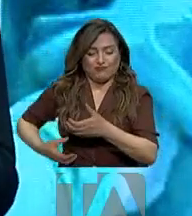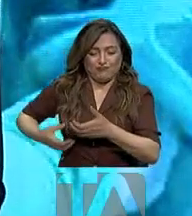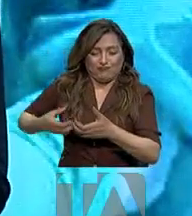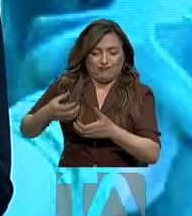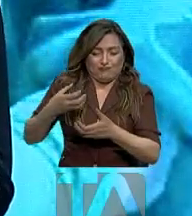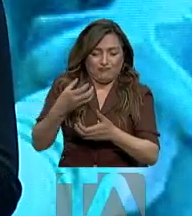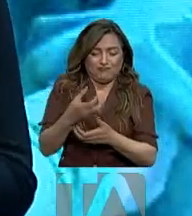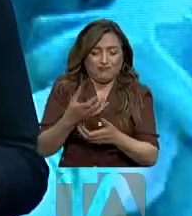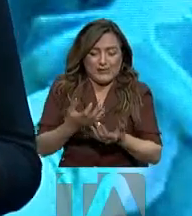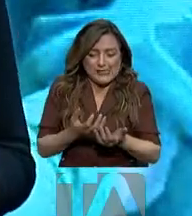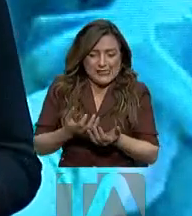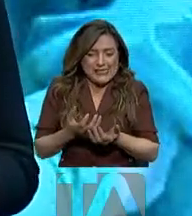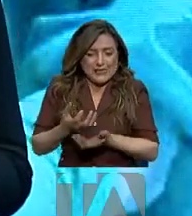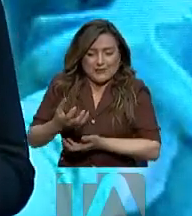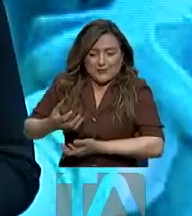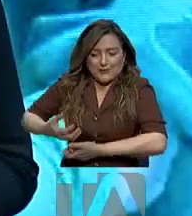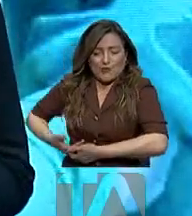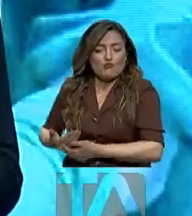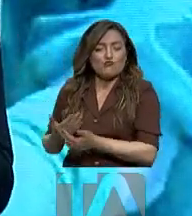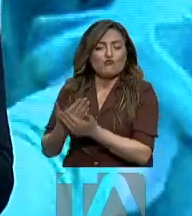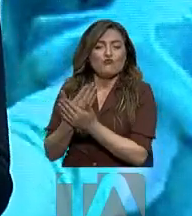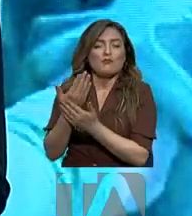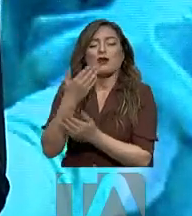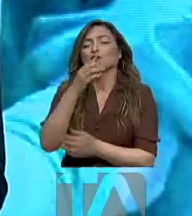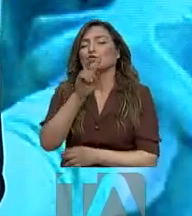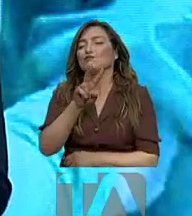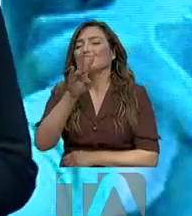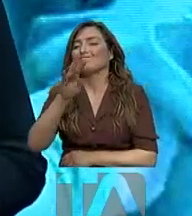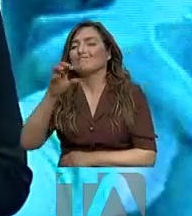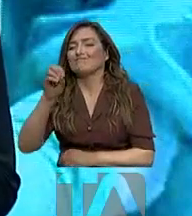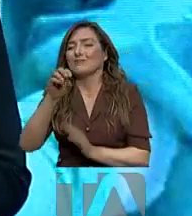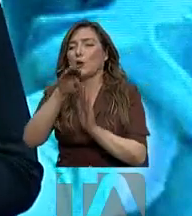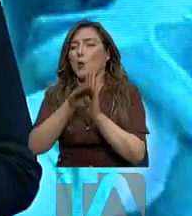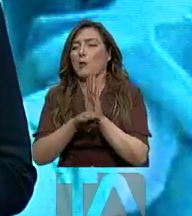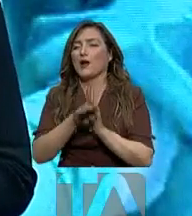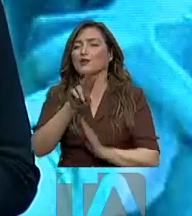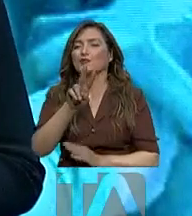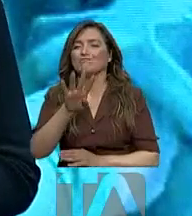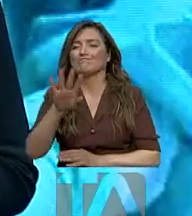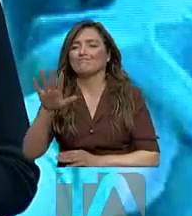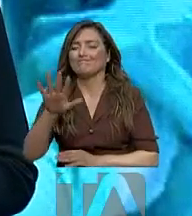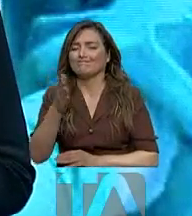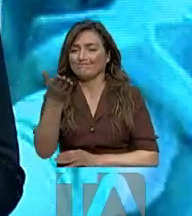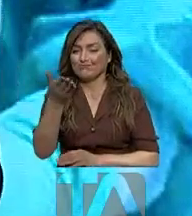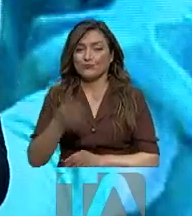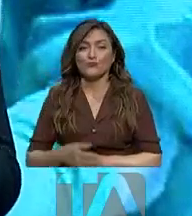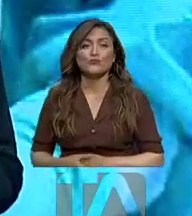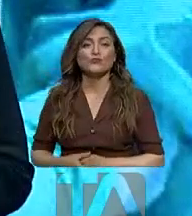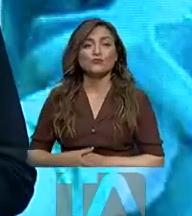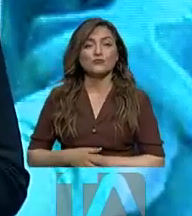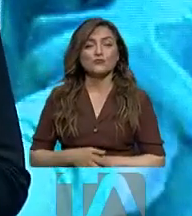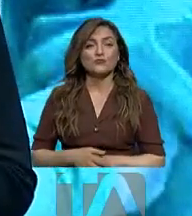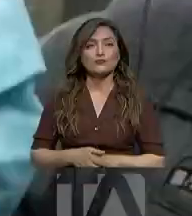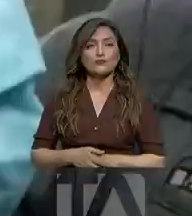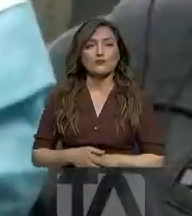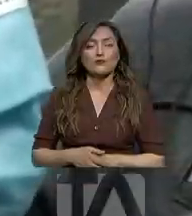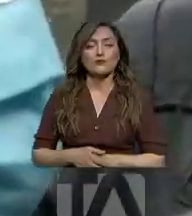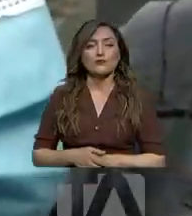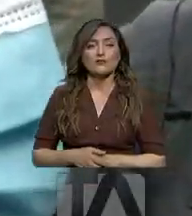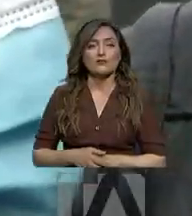que fueron 670 ahora se reduzcan a 245 les hemos preparado un informe veamos